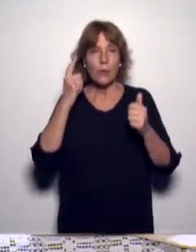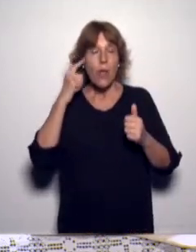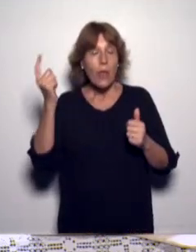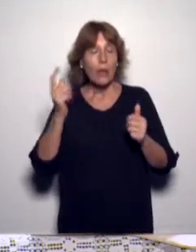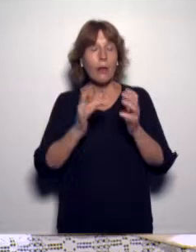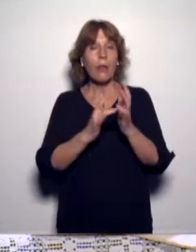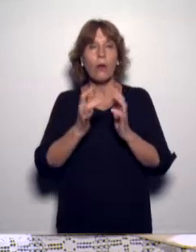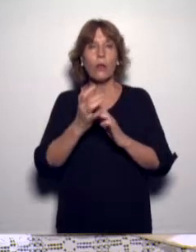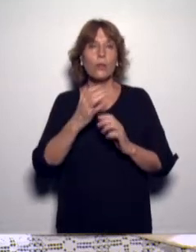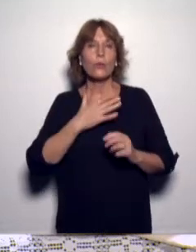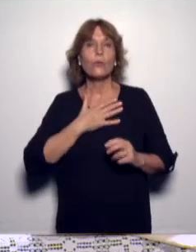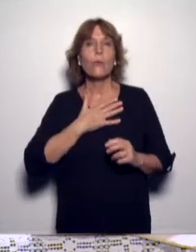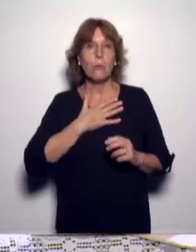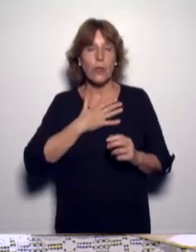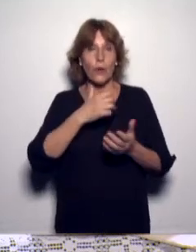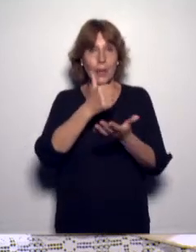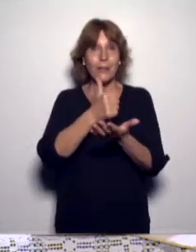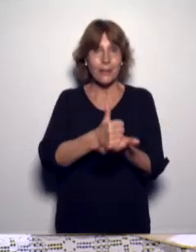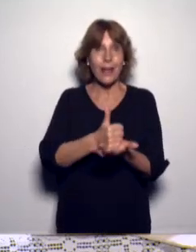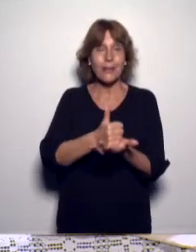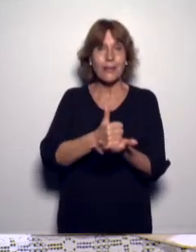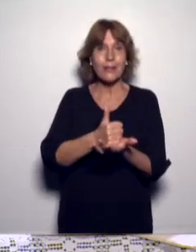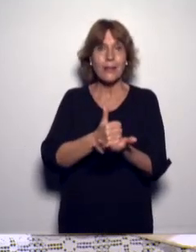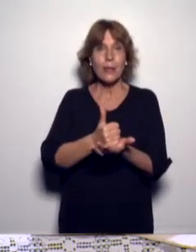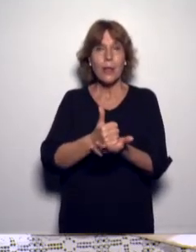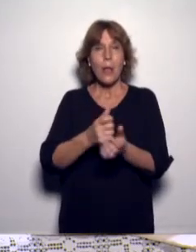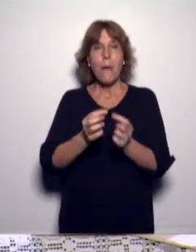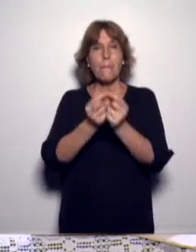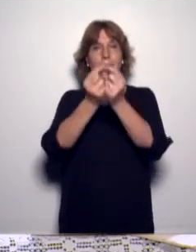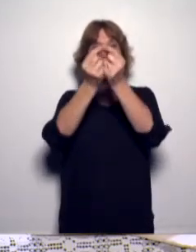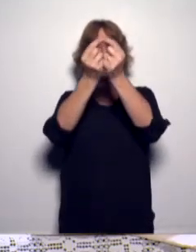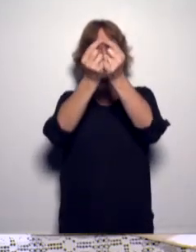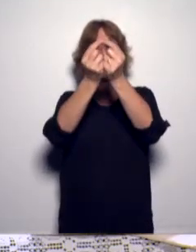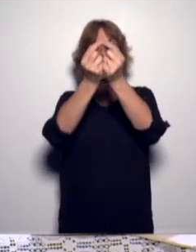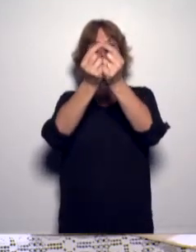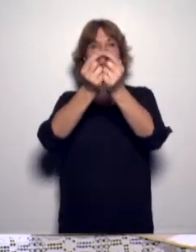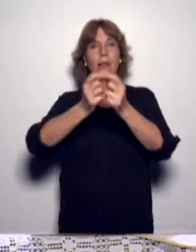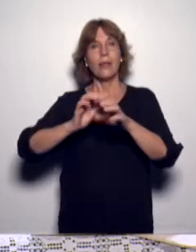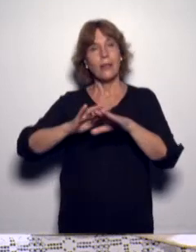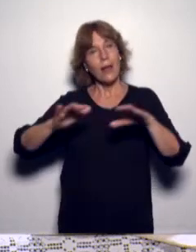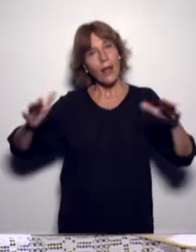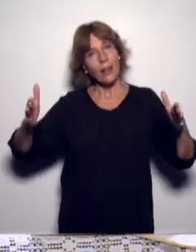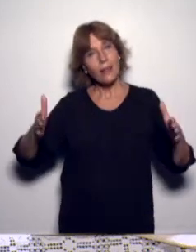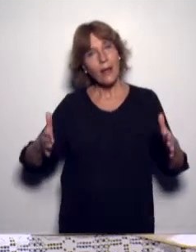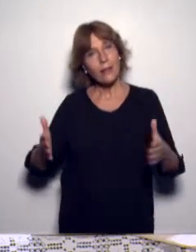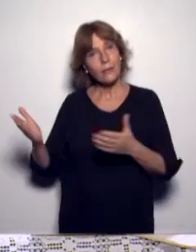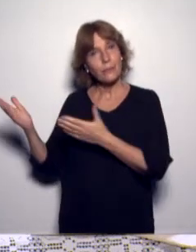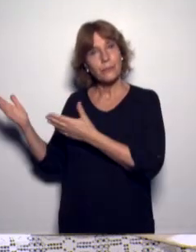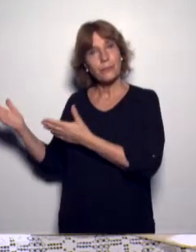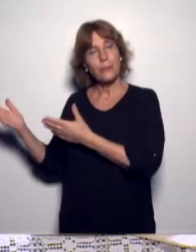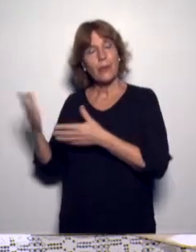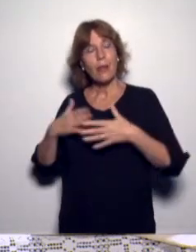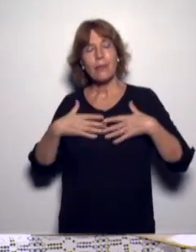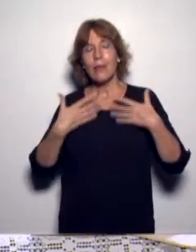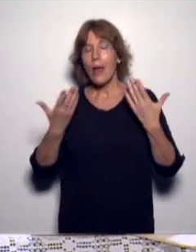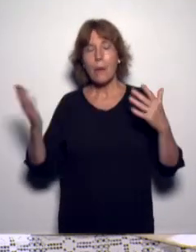Creo, Jesús mío, que estás realmente presente en el Santísimo Sacramento del altar.